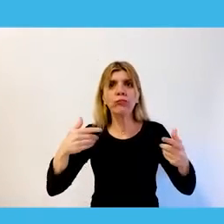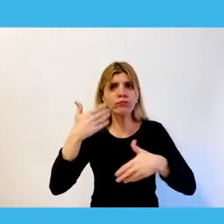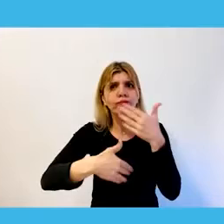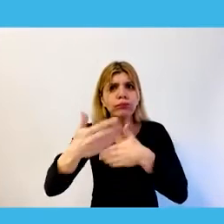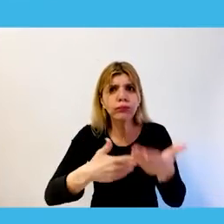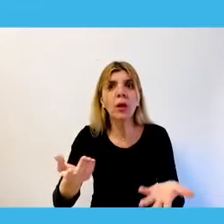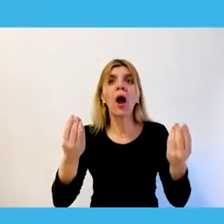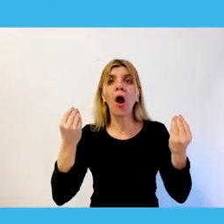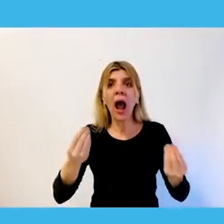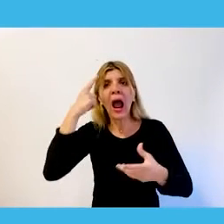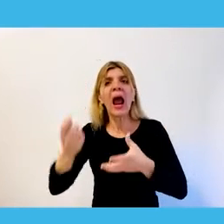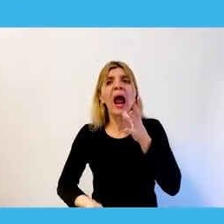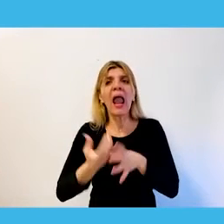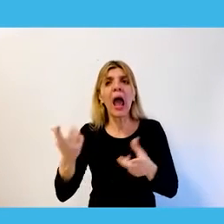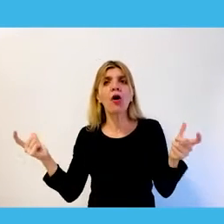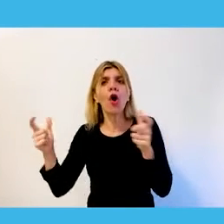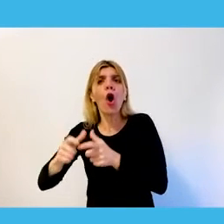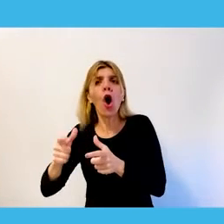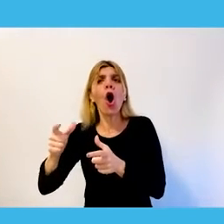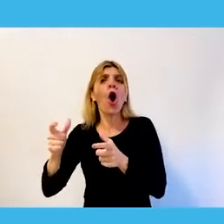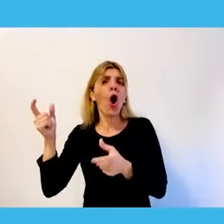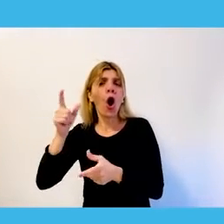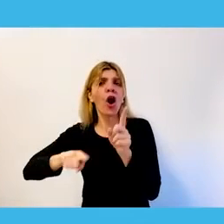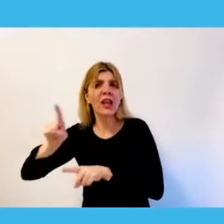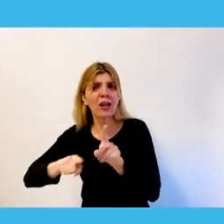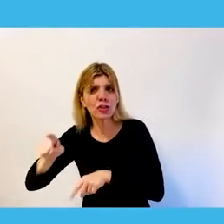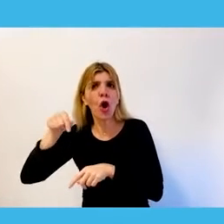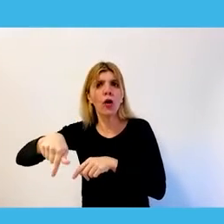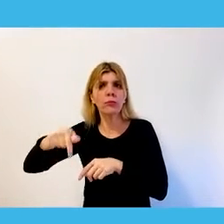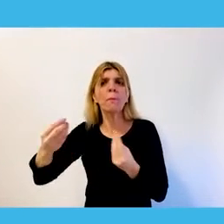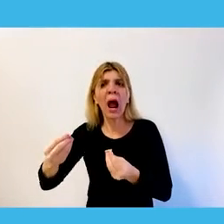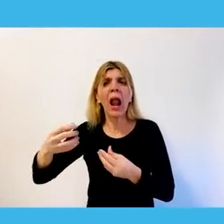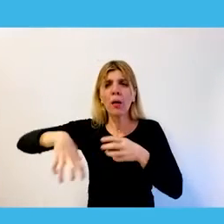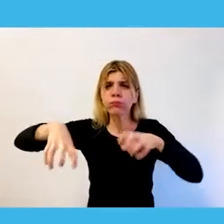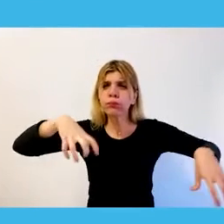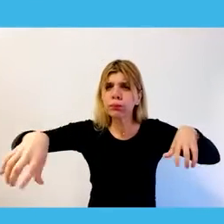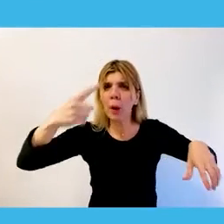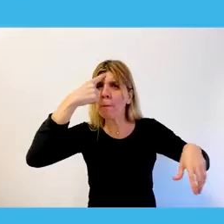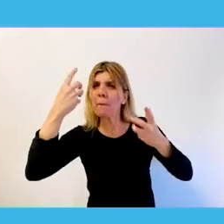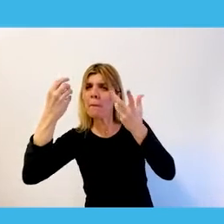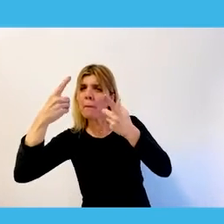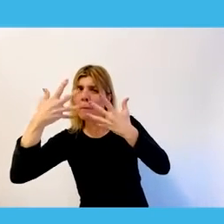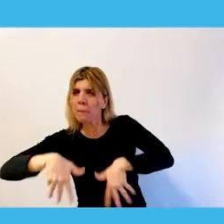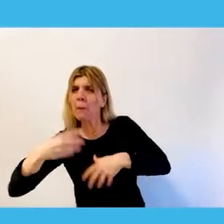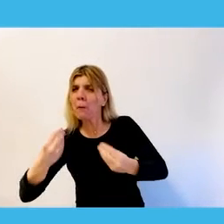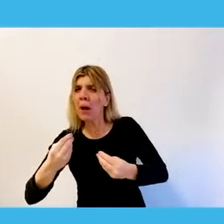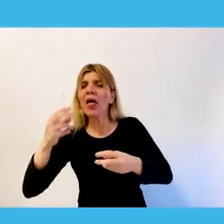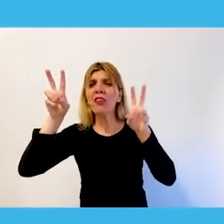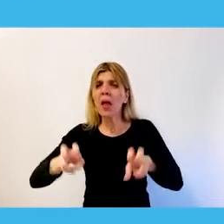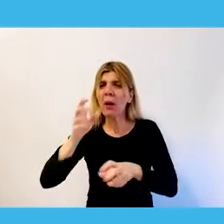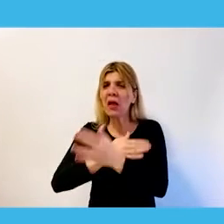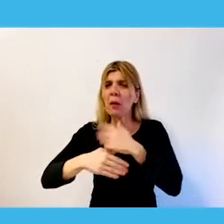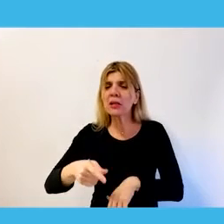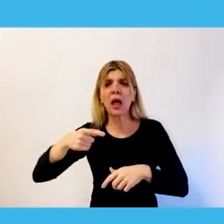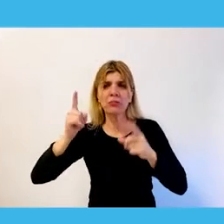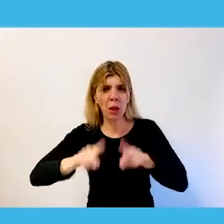fondos tenés esa información? Sí, todo depende, digamos, de los proyectos y las etapas que se vayan cumpliendo. Al principio